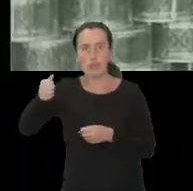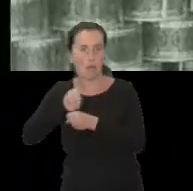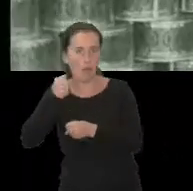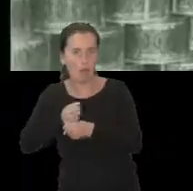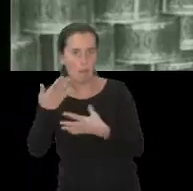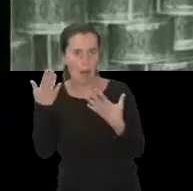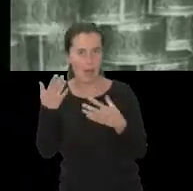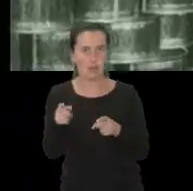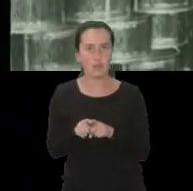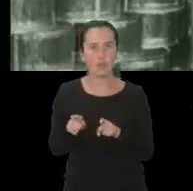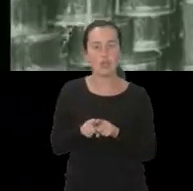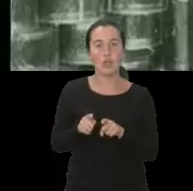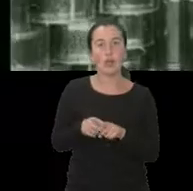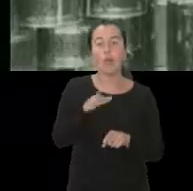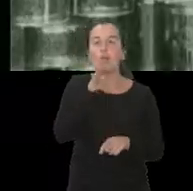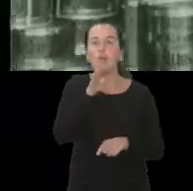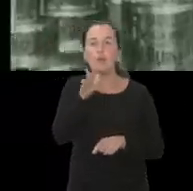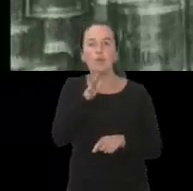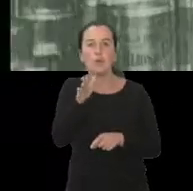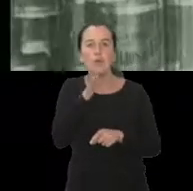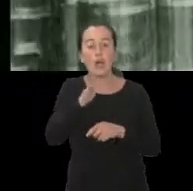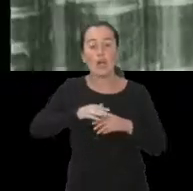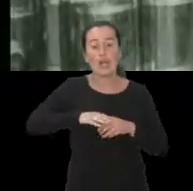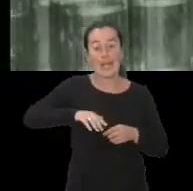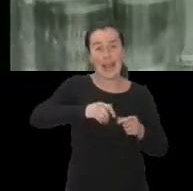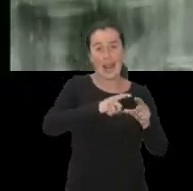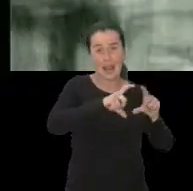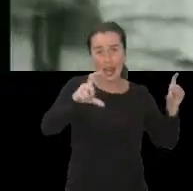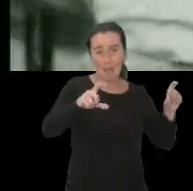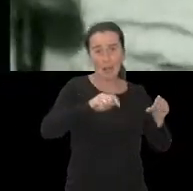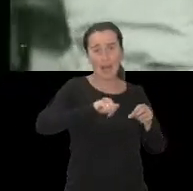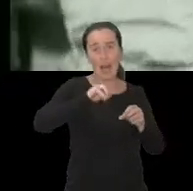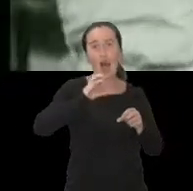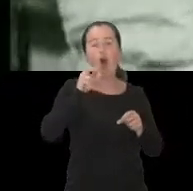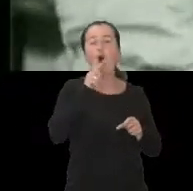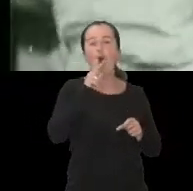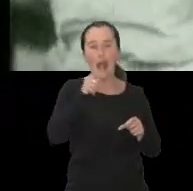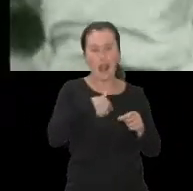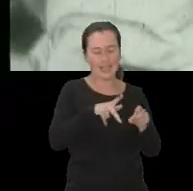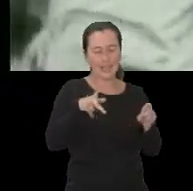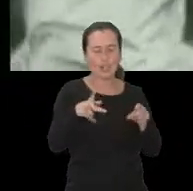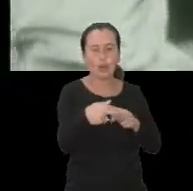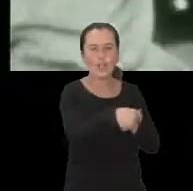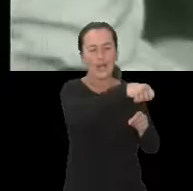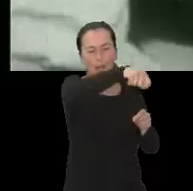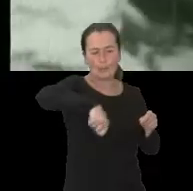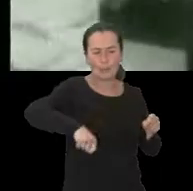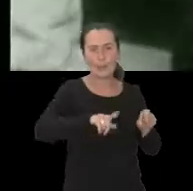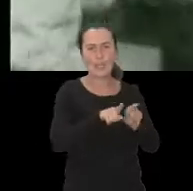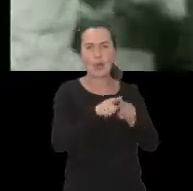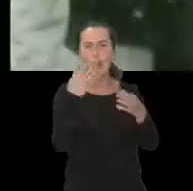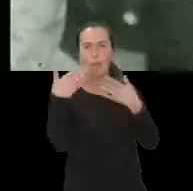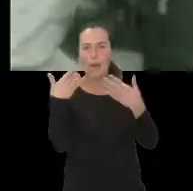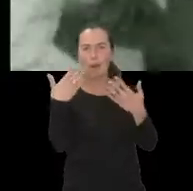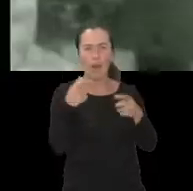obra. Esto se debía a que la lámina de hojalata ya litografiada se cortaba y se le daba forma